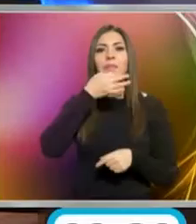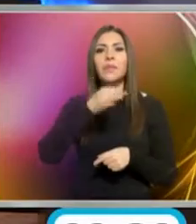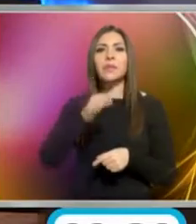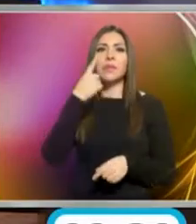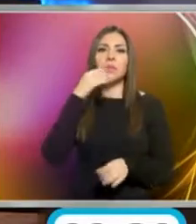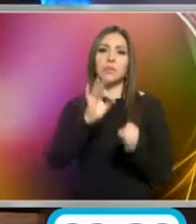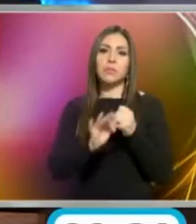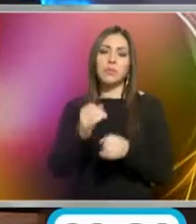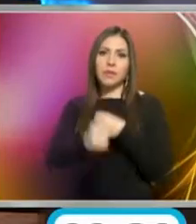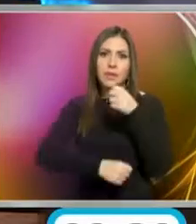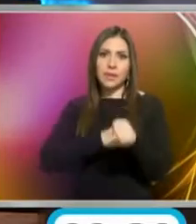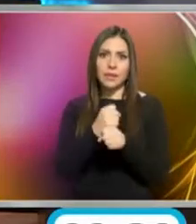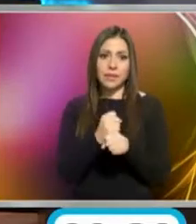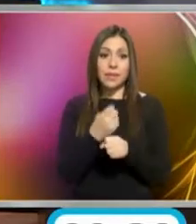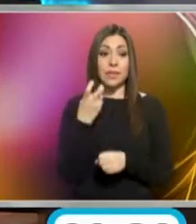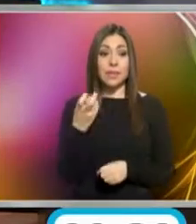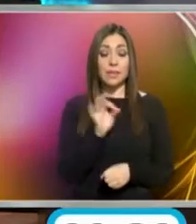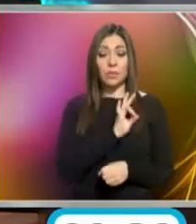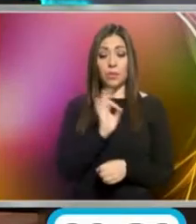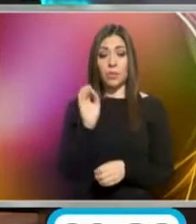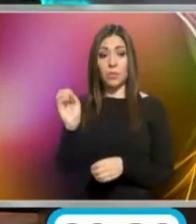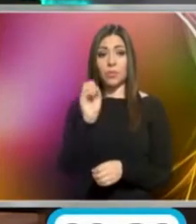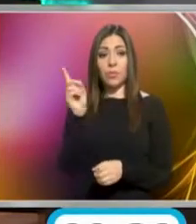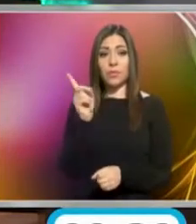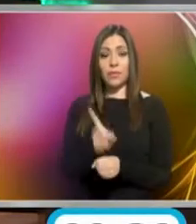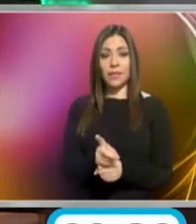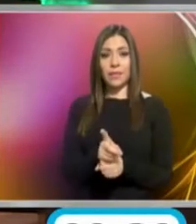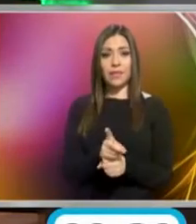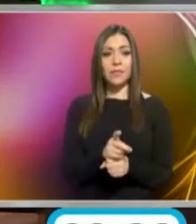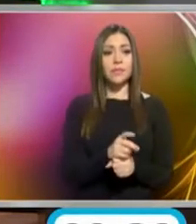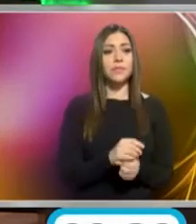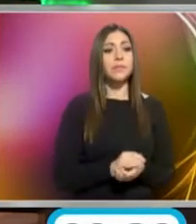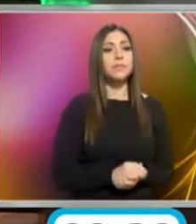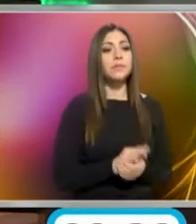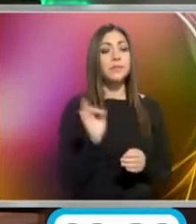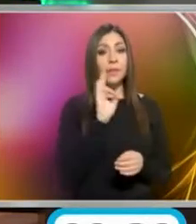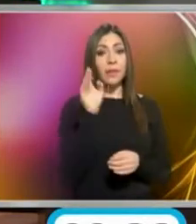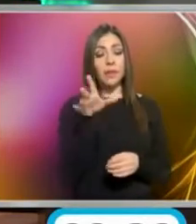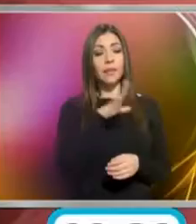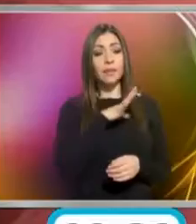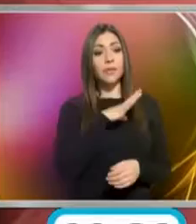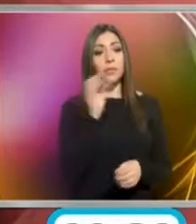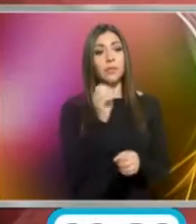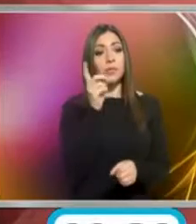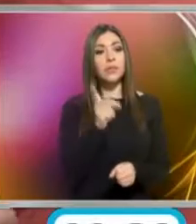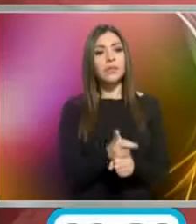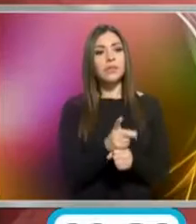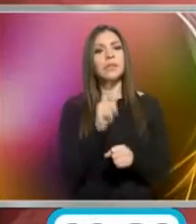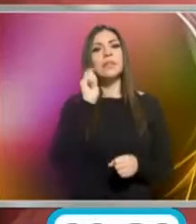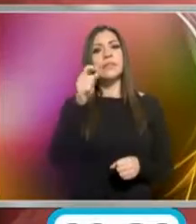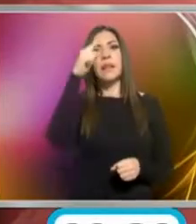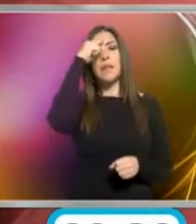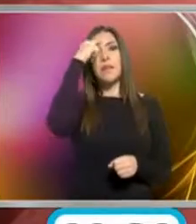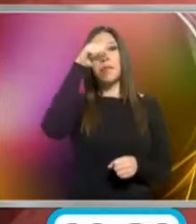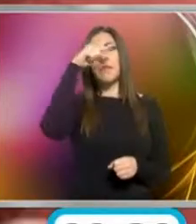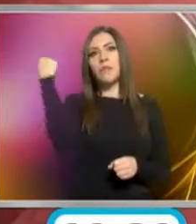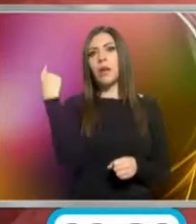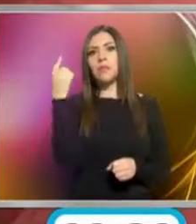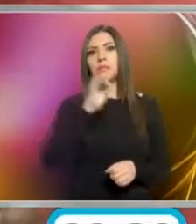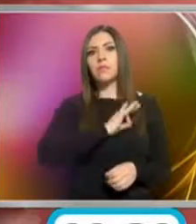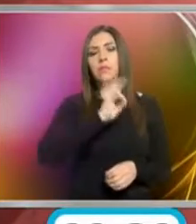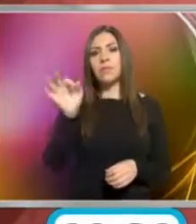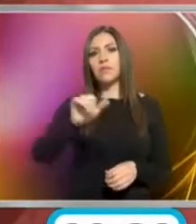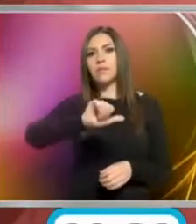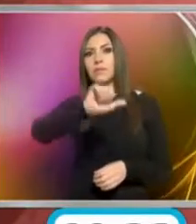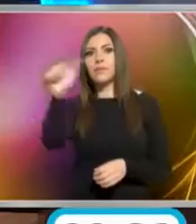todo esto. Uy. Si está En la el brindis oportunidad, navideño. Se prende el foco si rojo. está la oportunidad, es muy fácil no sucumbir